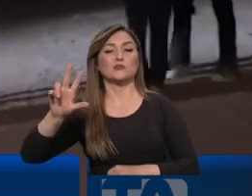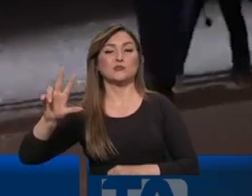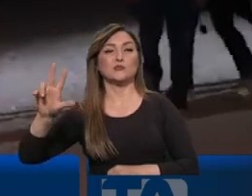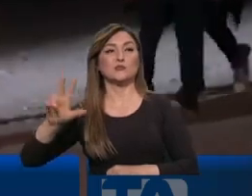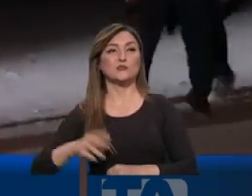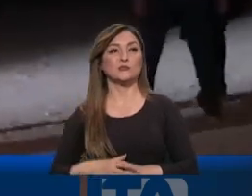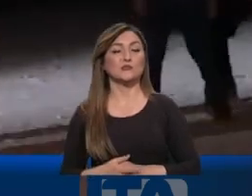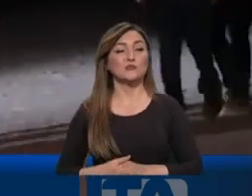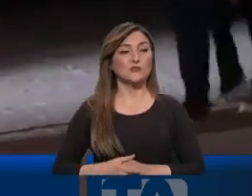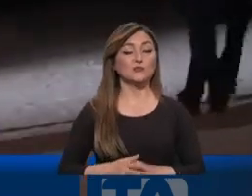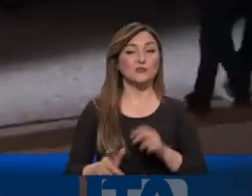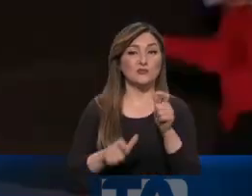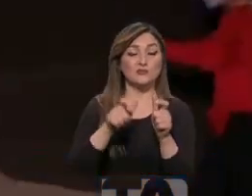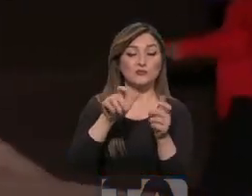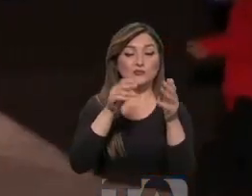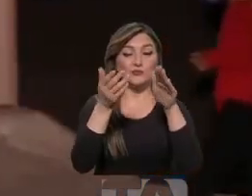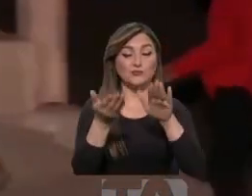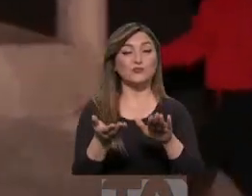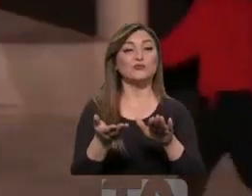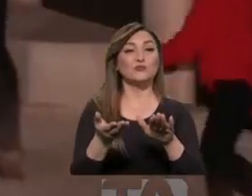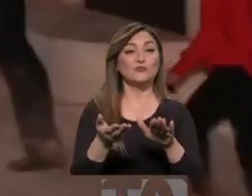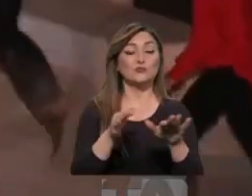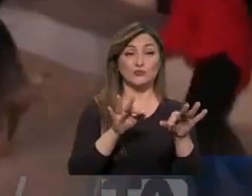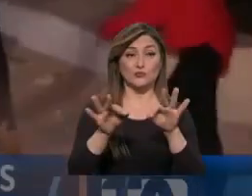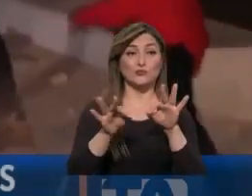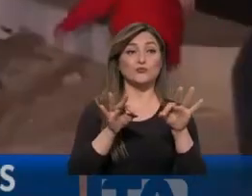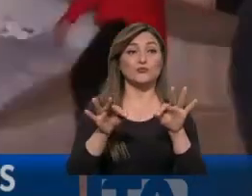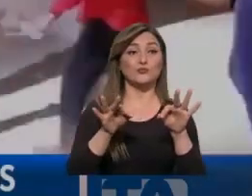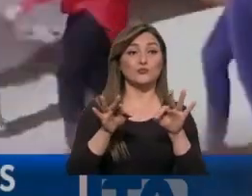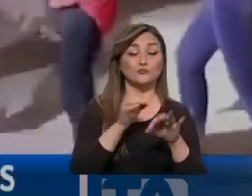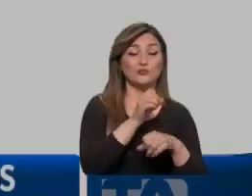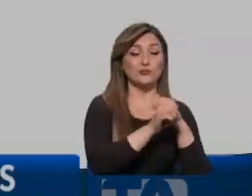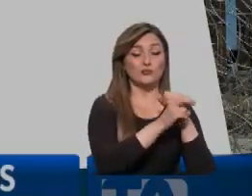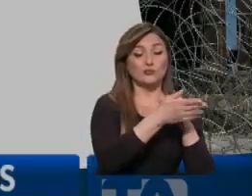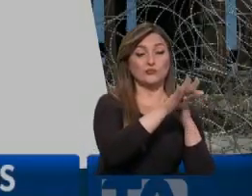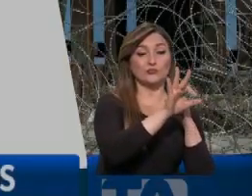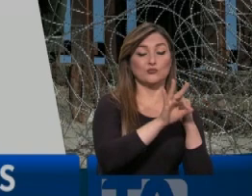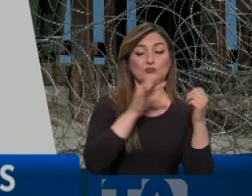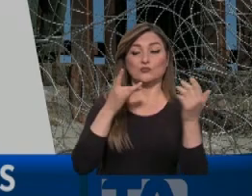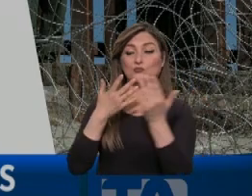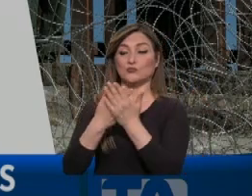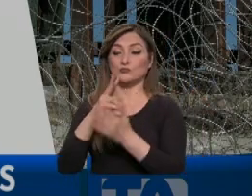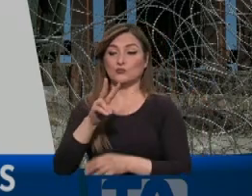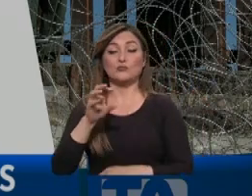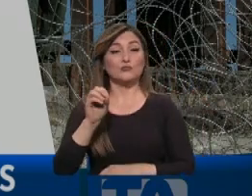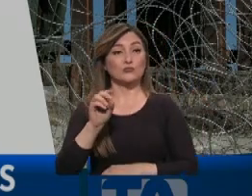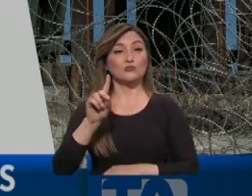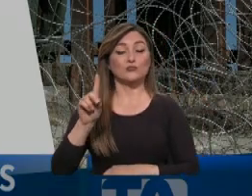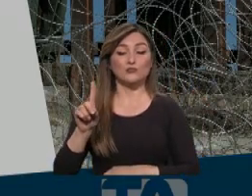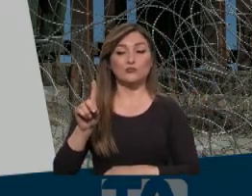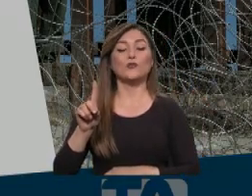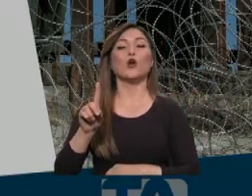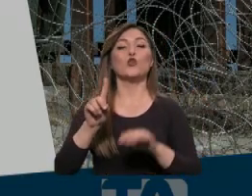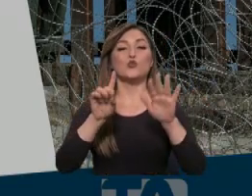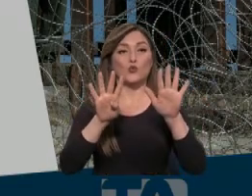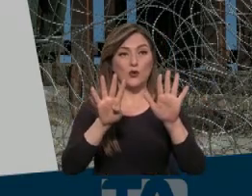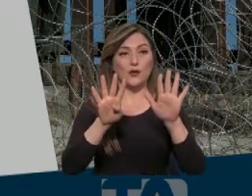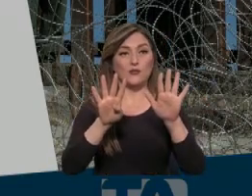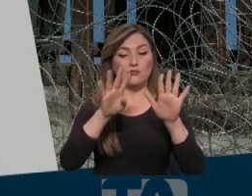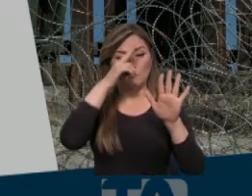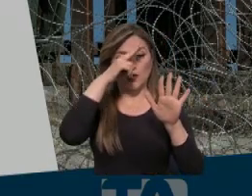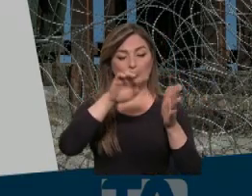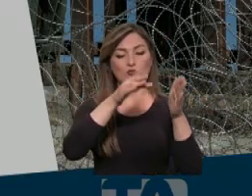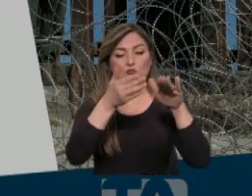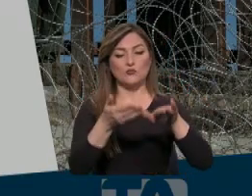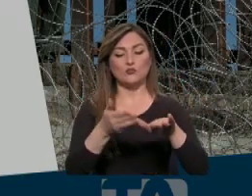7.233. En cuanto a los ciudadanos fallecidos, explicaron que entre el 2019 y 2021 hay 9 ecuatorianos fallecidos en México